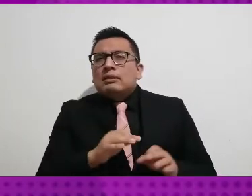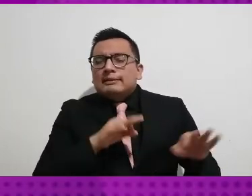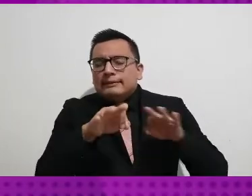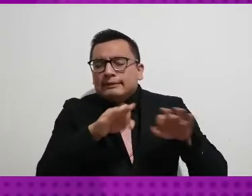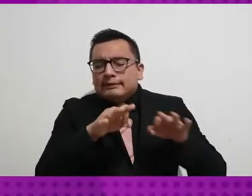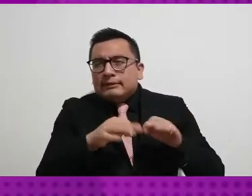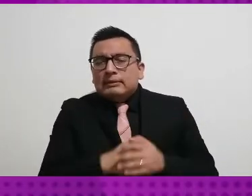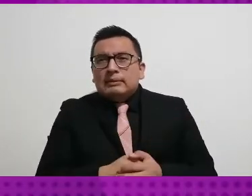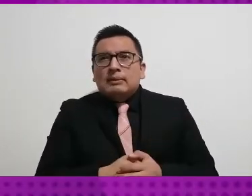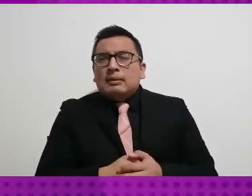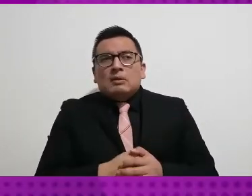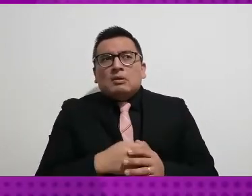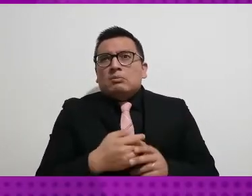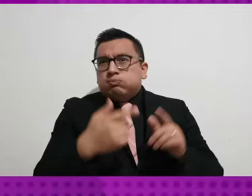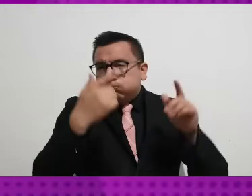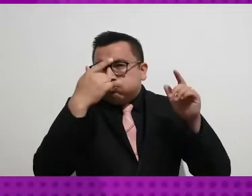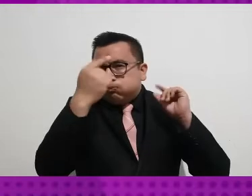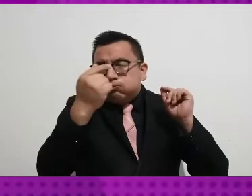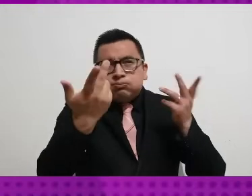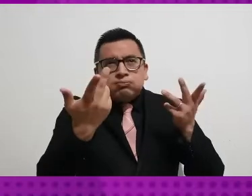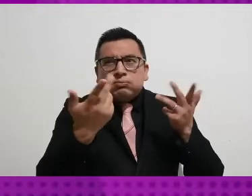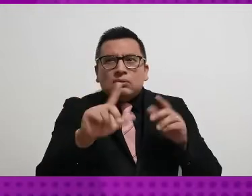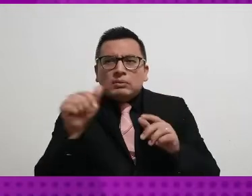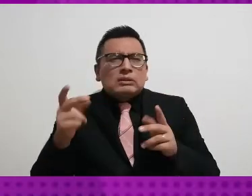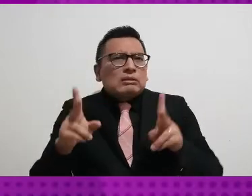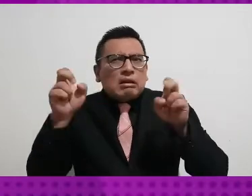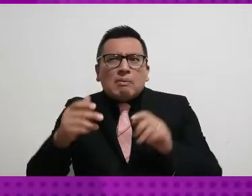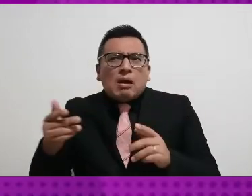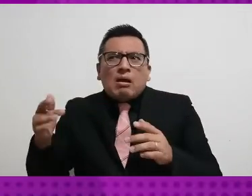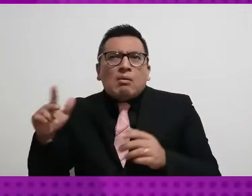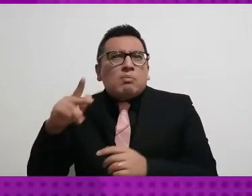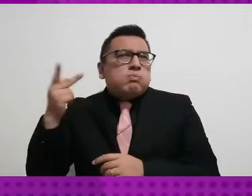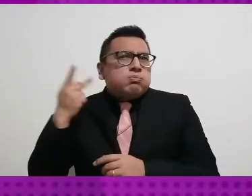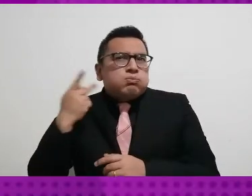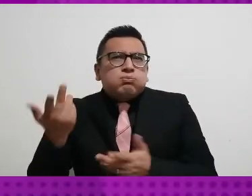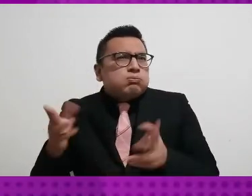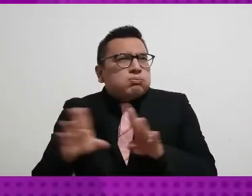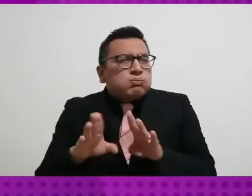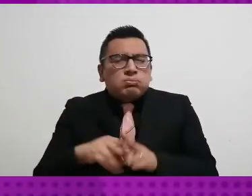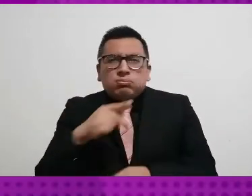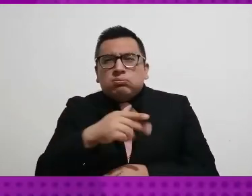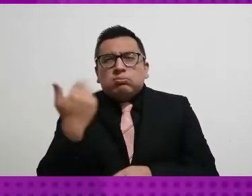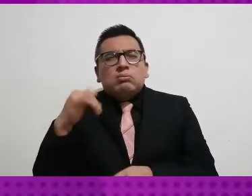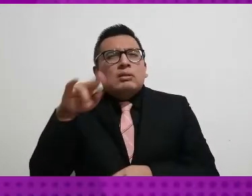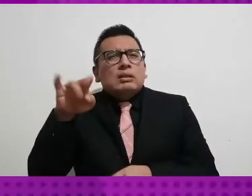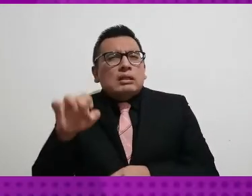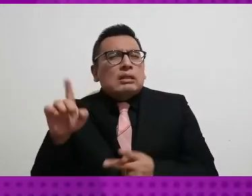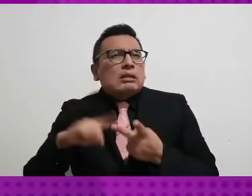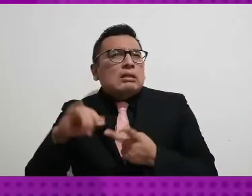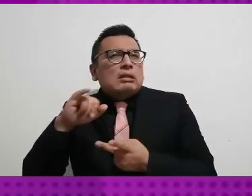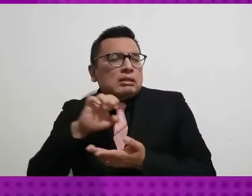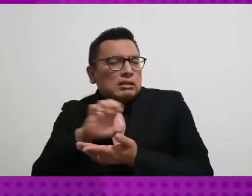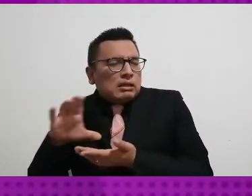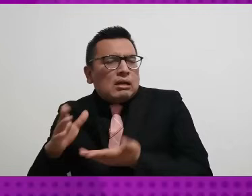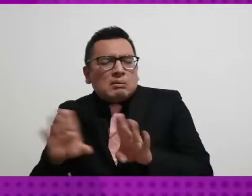como pues, prácticamente recién egresado, muy joven, con la vida político-electoral, con las instituciones? Estuvo en el INE, estuvo en el Instituto Electoral